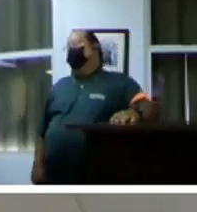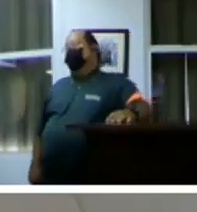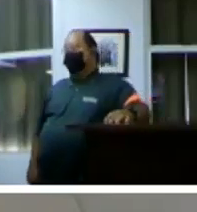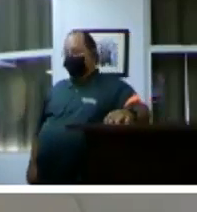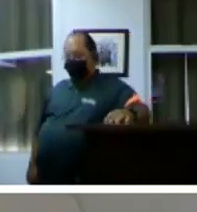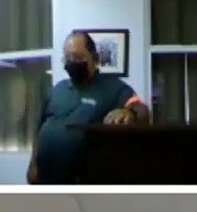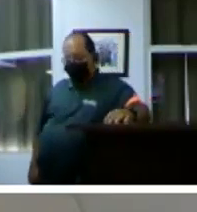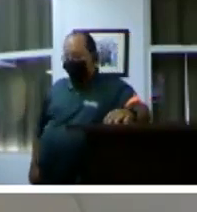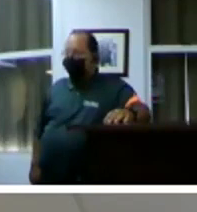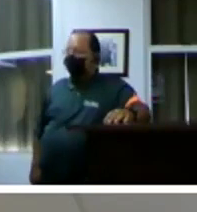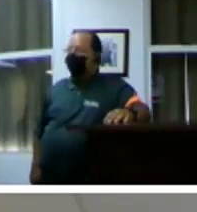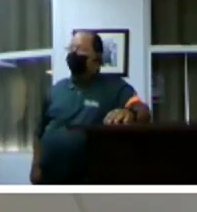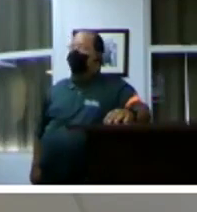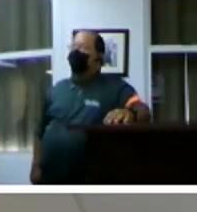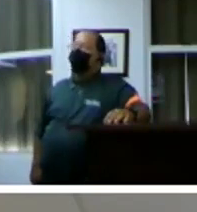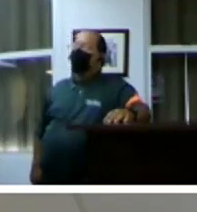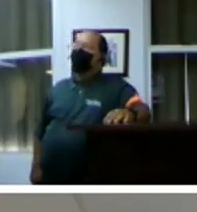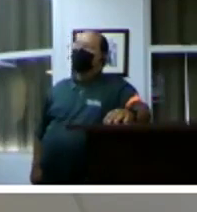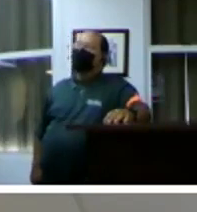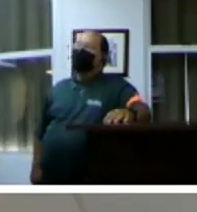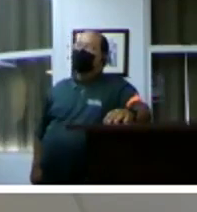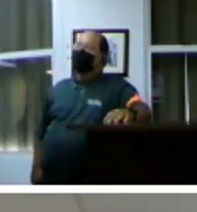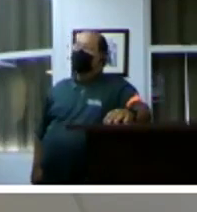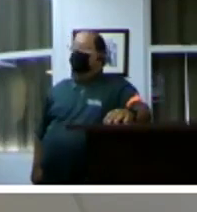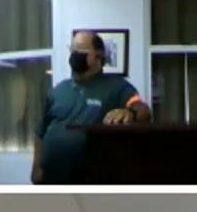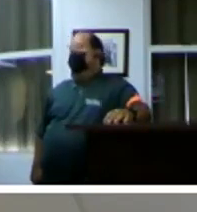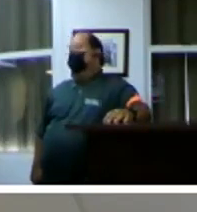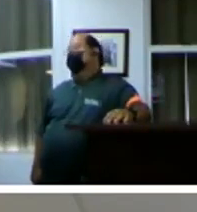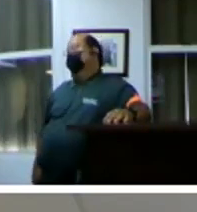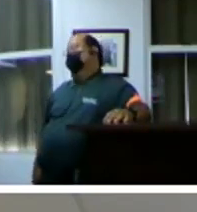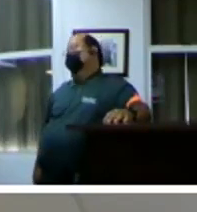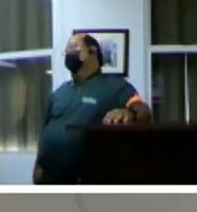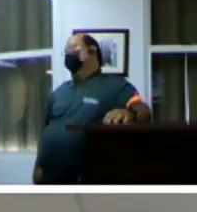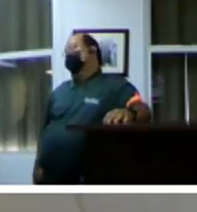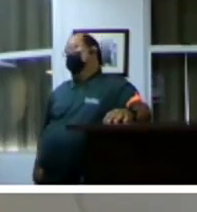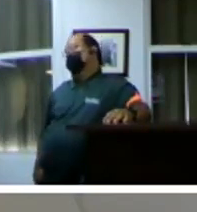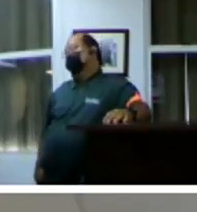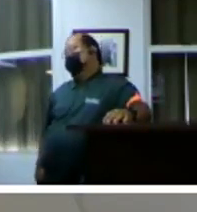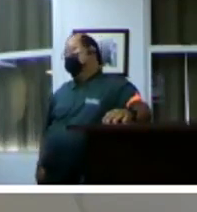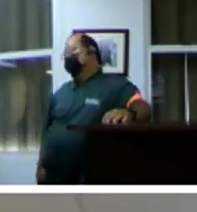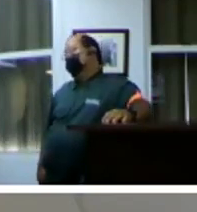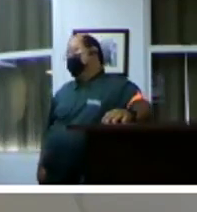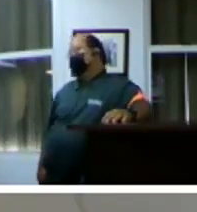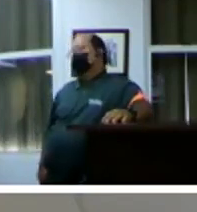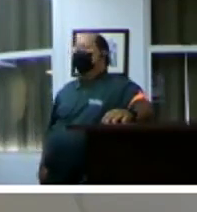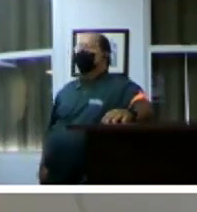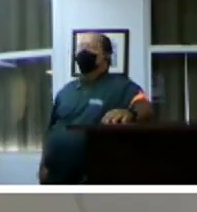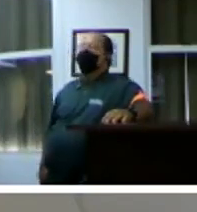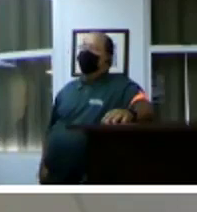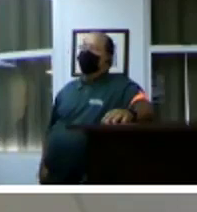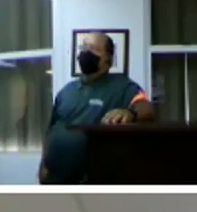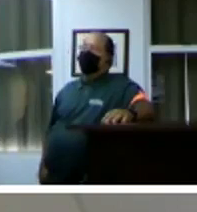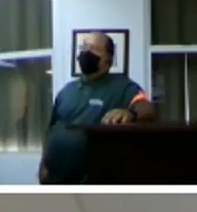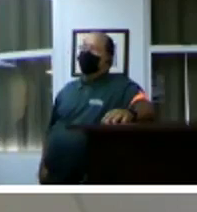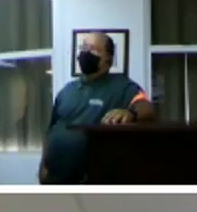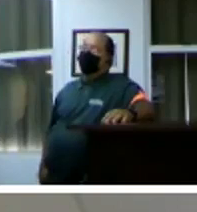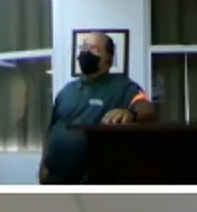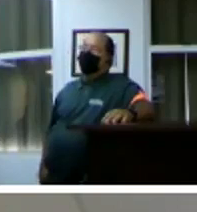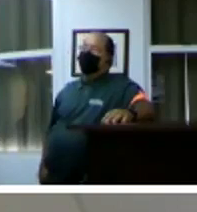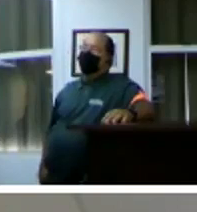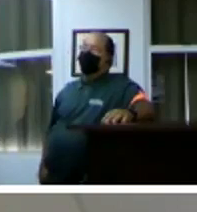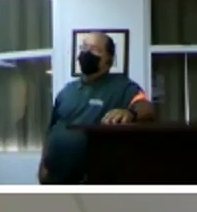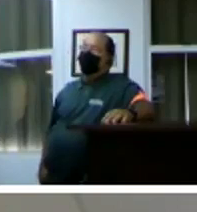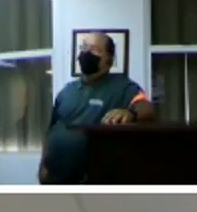la respuesta a eso es sí. Cuando miramos los presupuestos de hace 10 años, 12 años, hay unos picos en